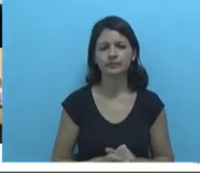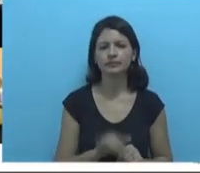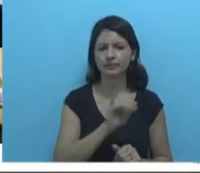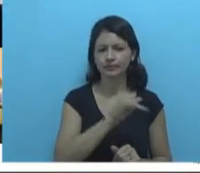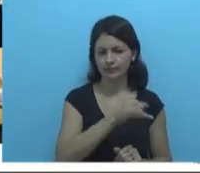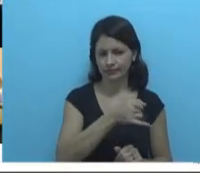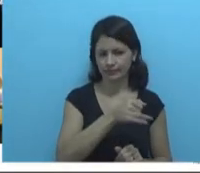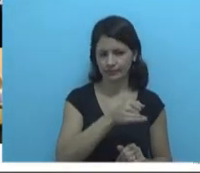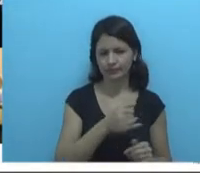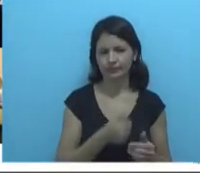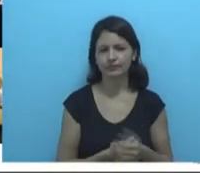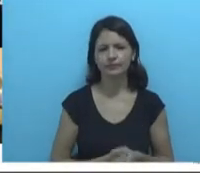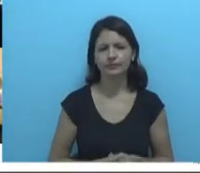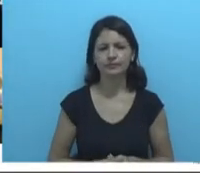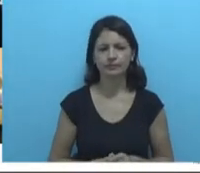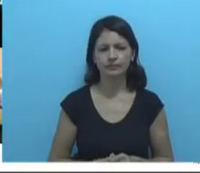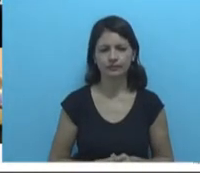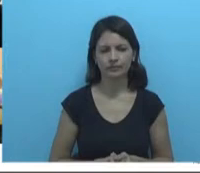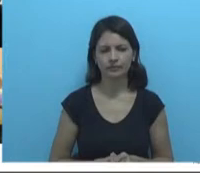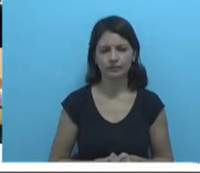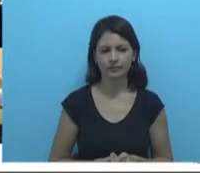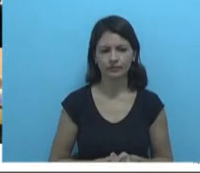tablas